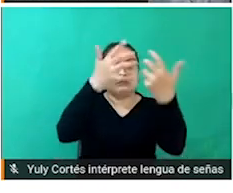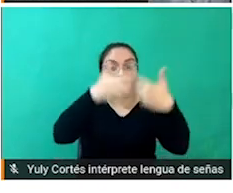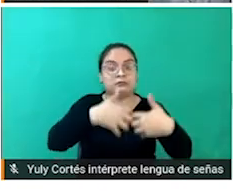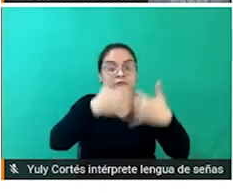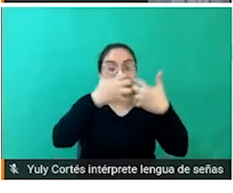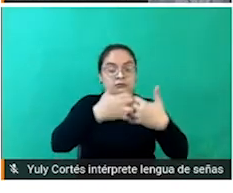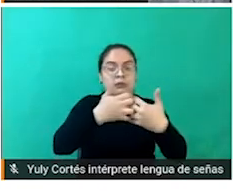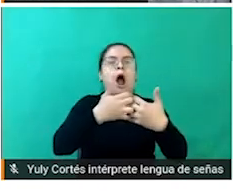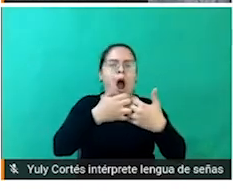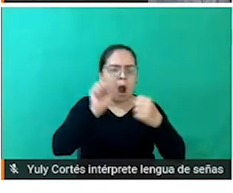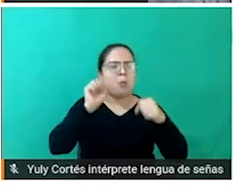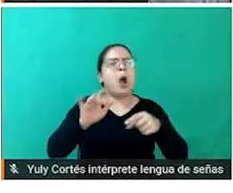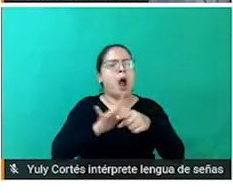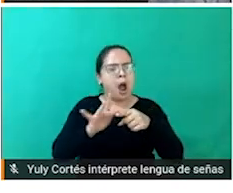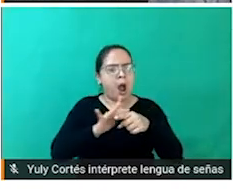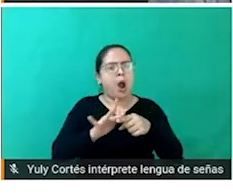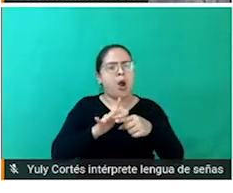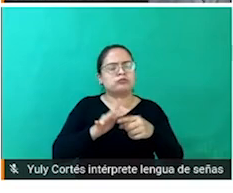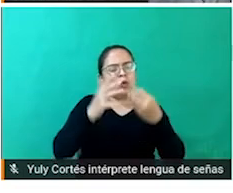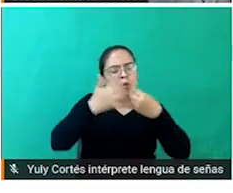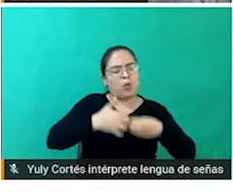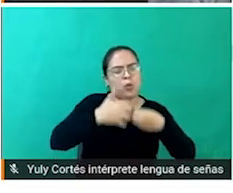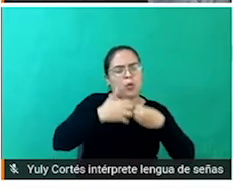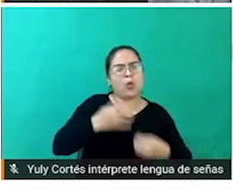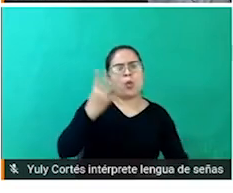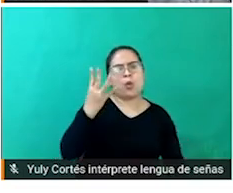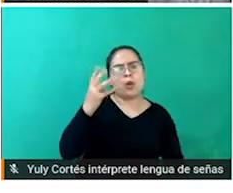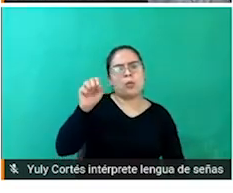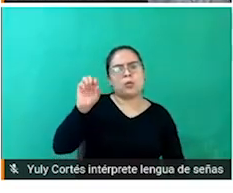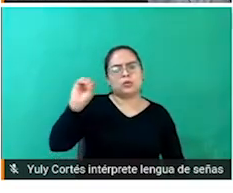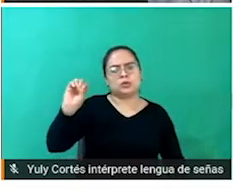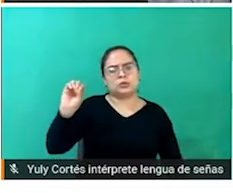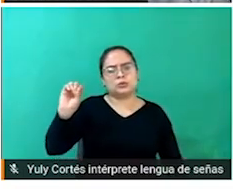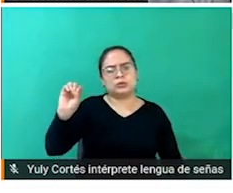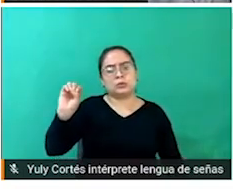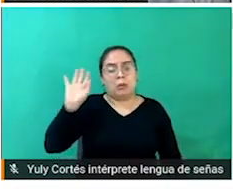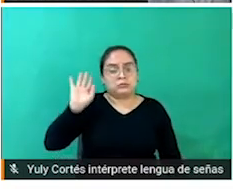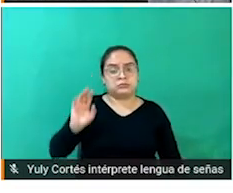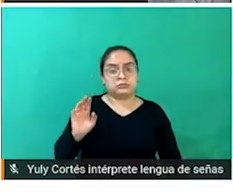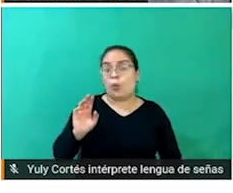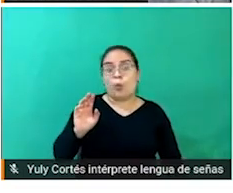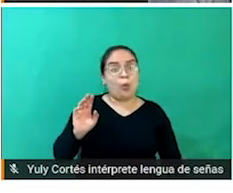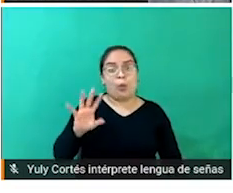Industria 4.0 porque debemos trabajar en conjunto con los